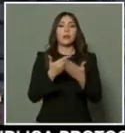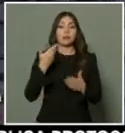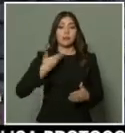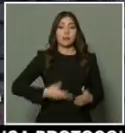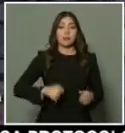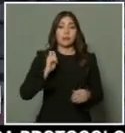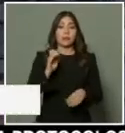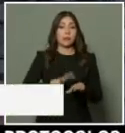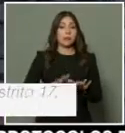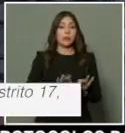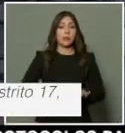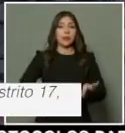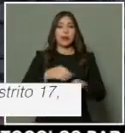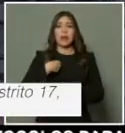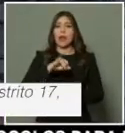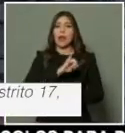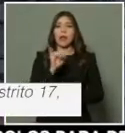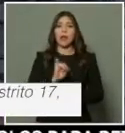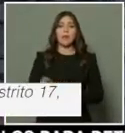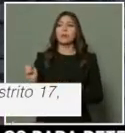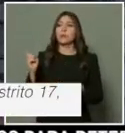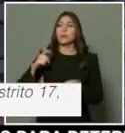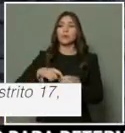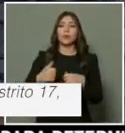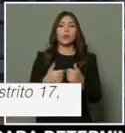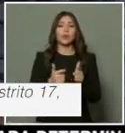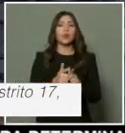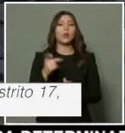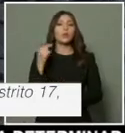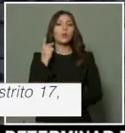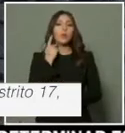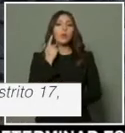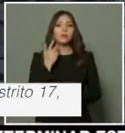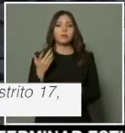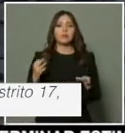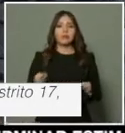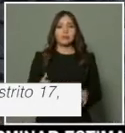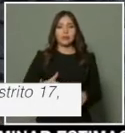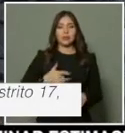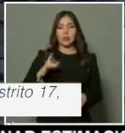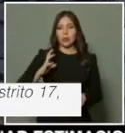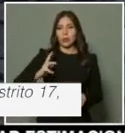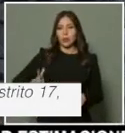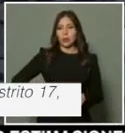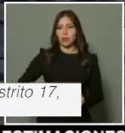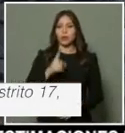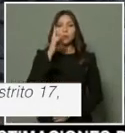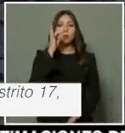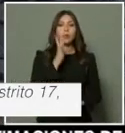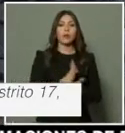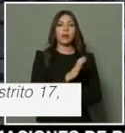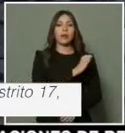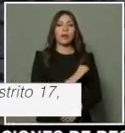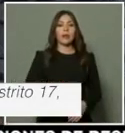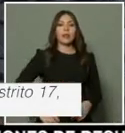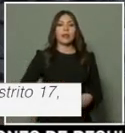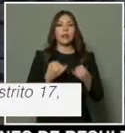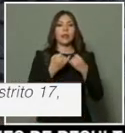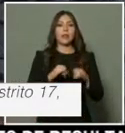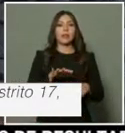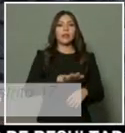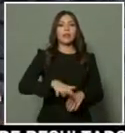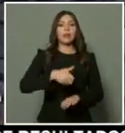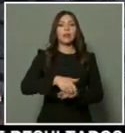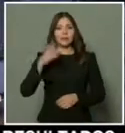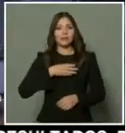El candidato sin partido, José Alfredo Díaz, resaltó que establecerá el sistema profesional de carrera policial para que los elementos estén